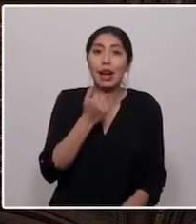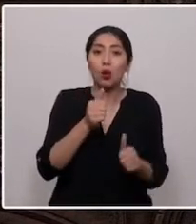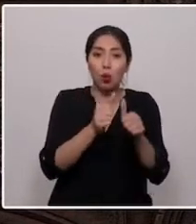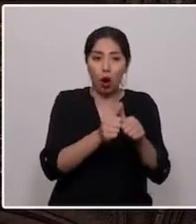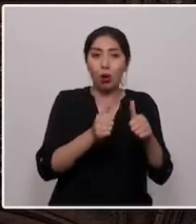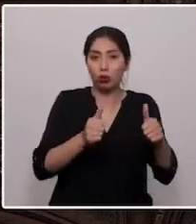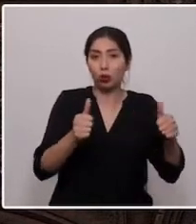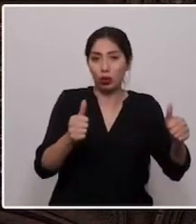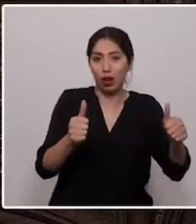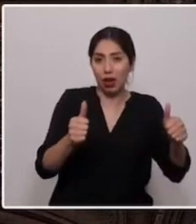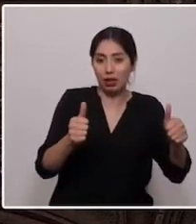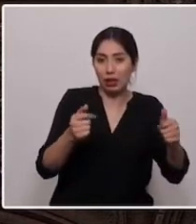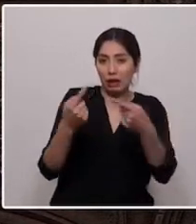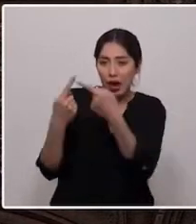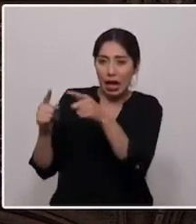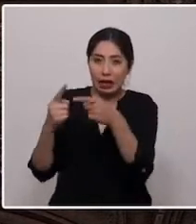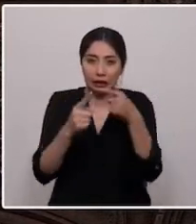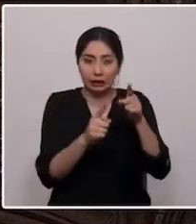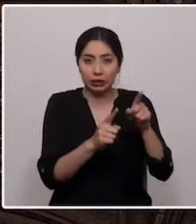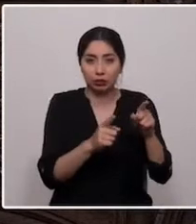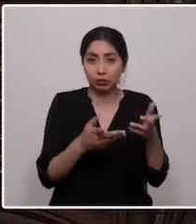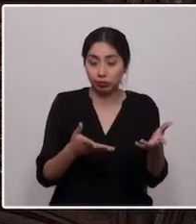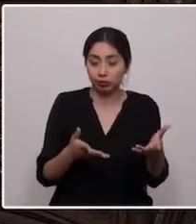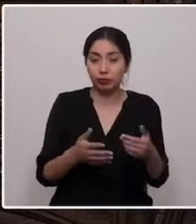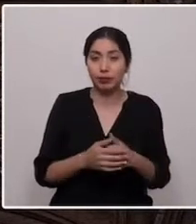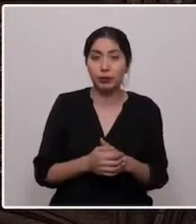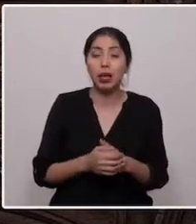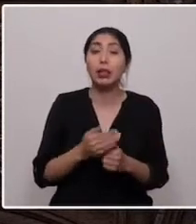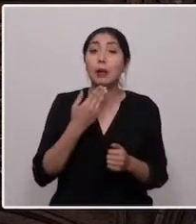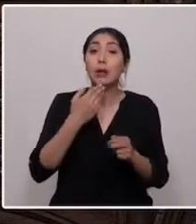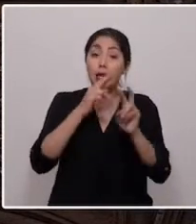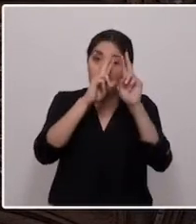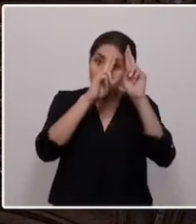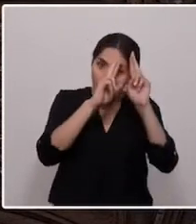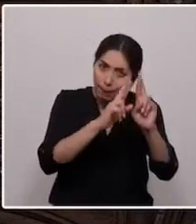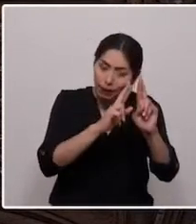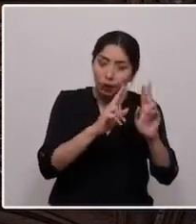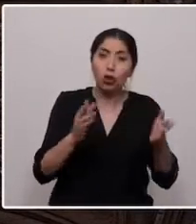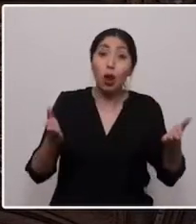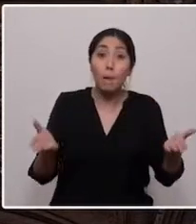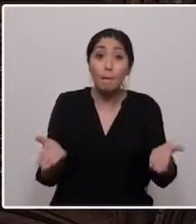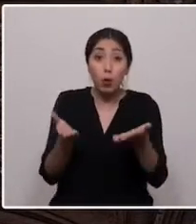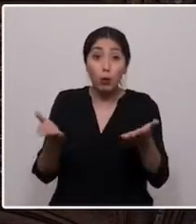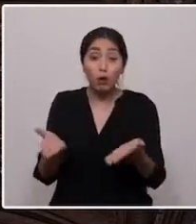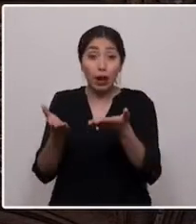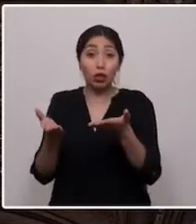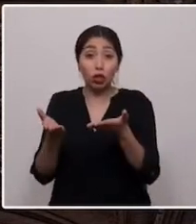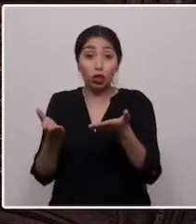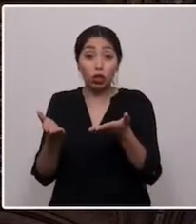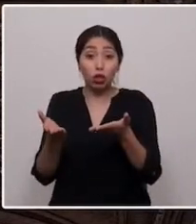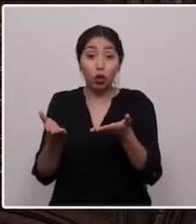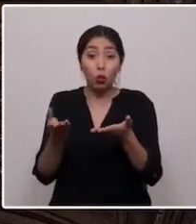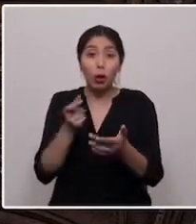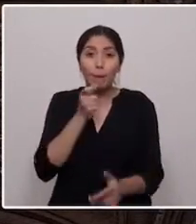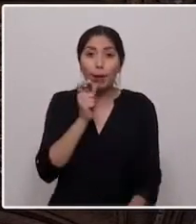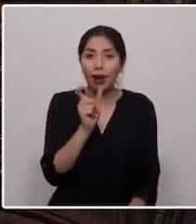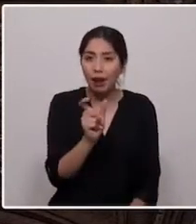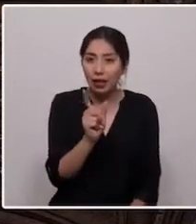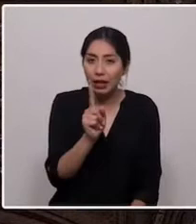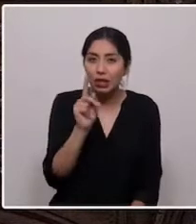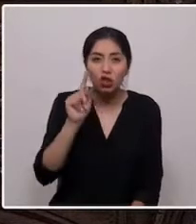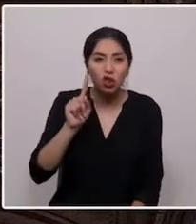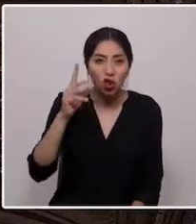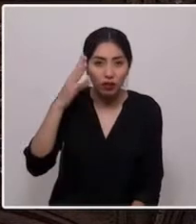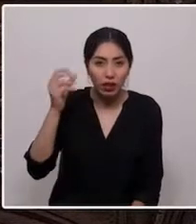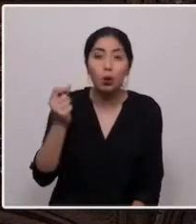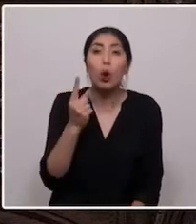y también entre estas autoridades, respetando y promoviendo una palabra que no debemos olvidar nunca: la